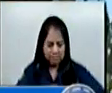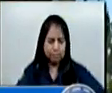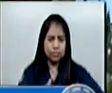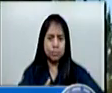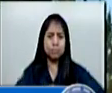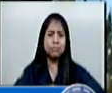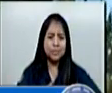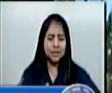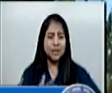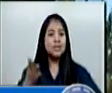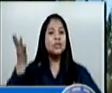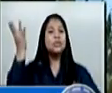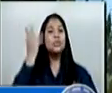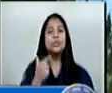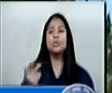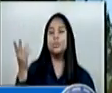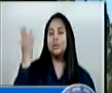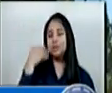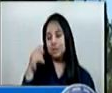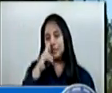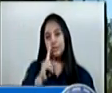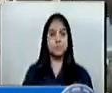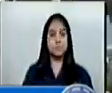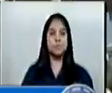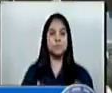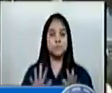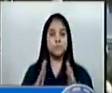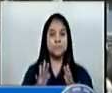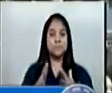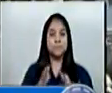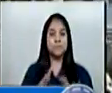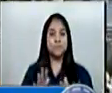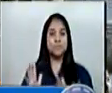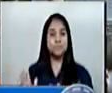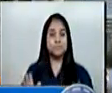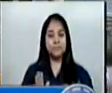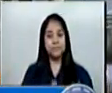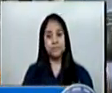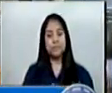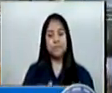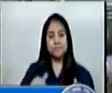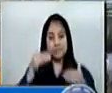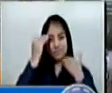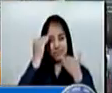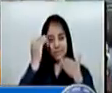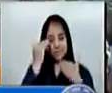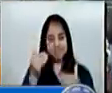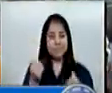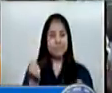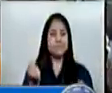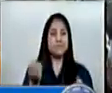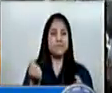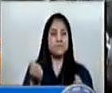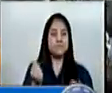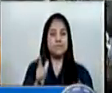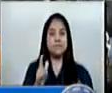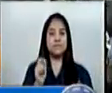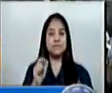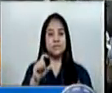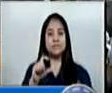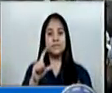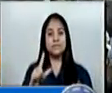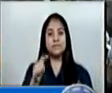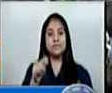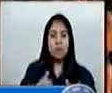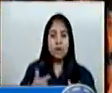como instancia especializada en la gestión integral de riesgo y adaptación al cambio climático, nos complace haber sido parte de